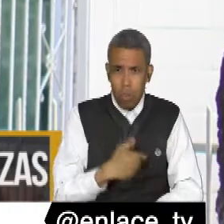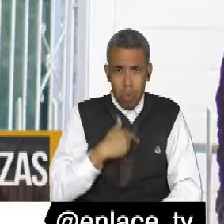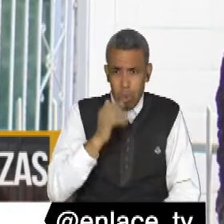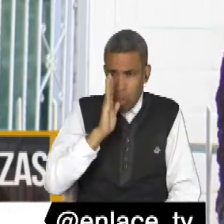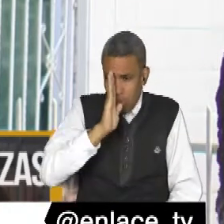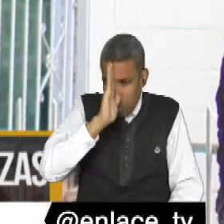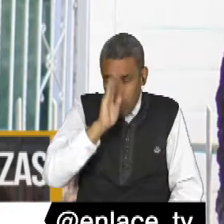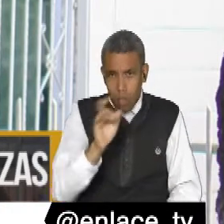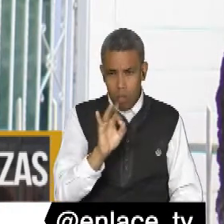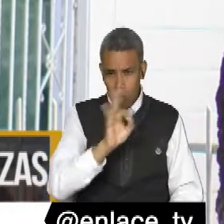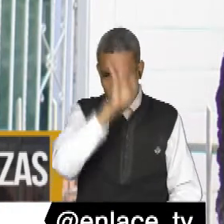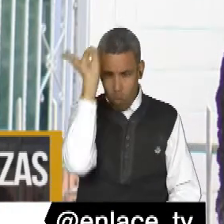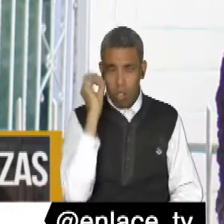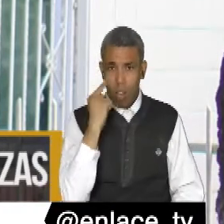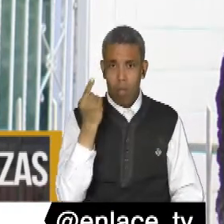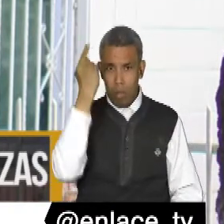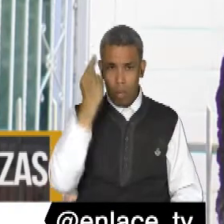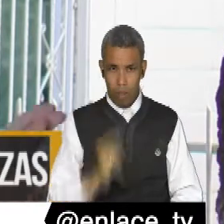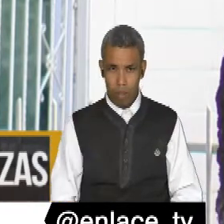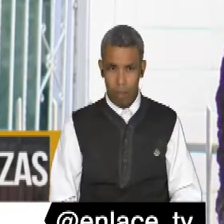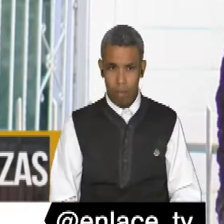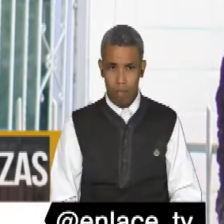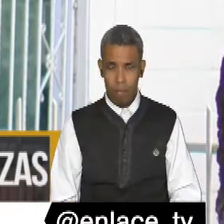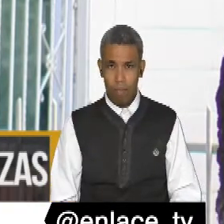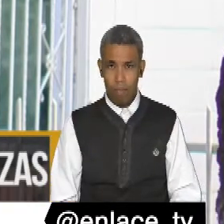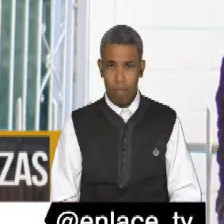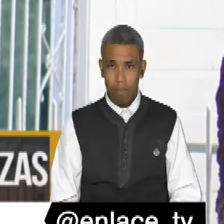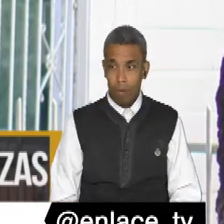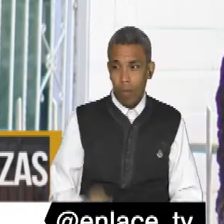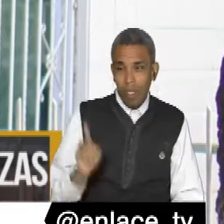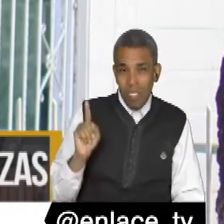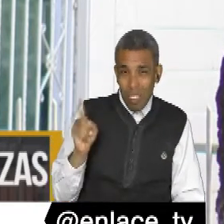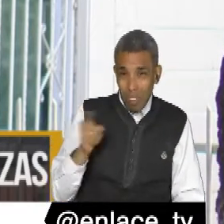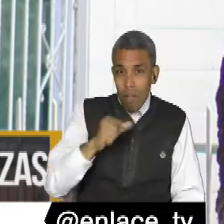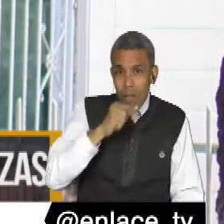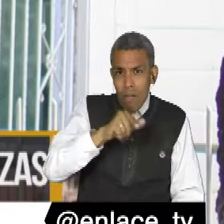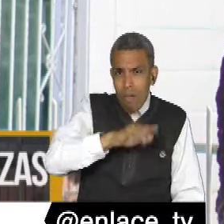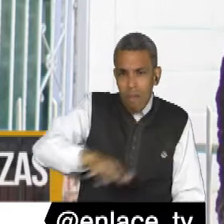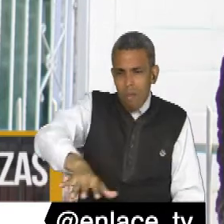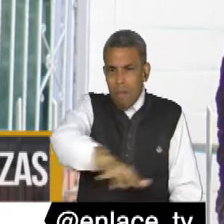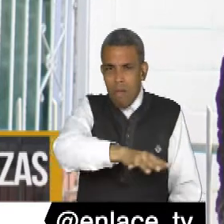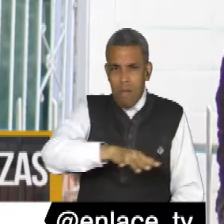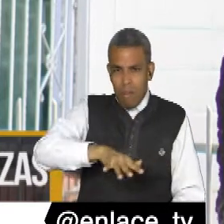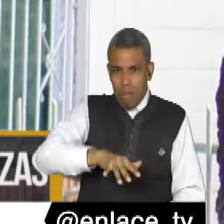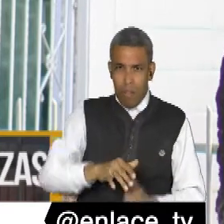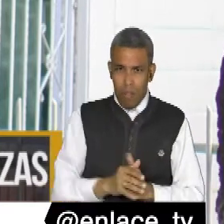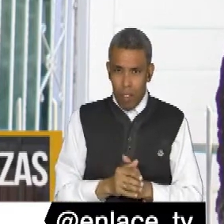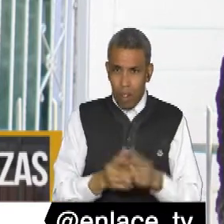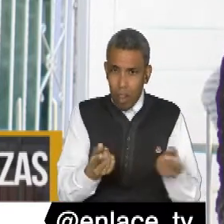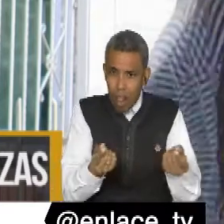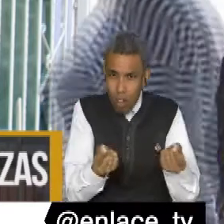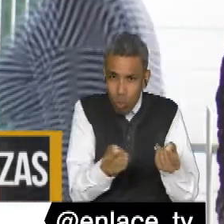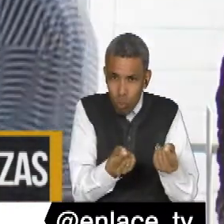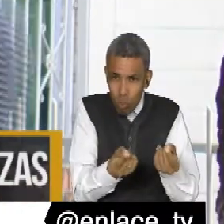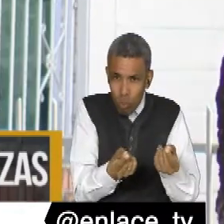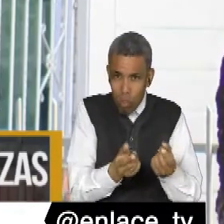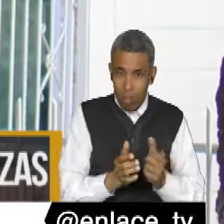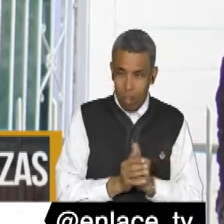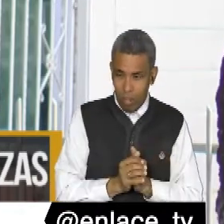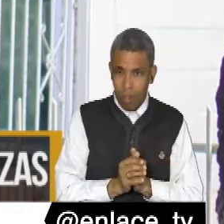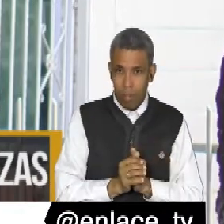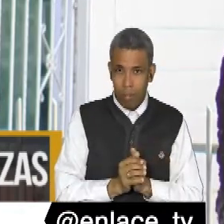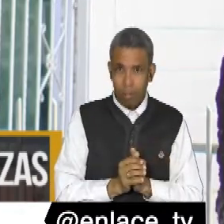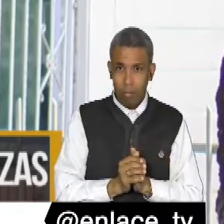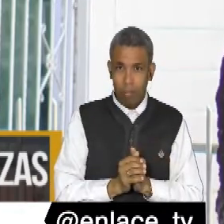hicieron las autoridades en su finca, o más bien en cercanías a su finca, para recuperar una caleta de armas que pertenecía a un cabecilla de una organización